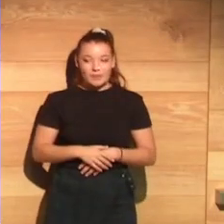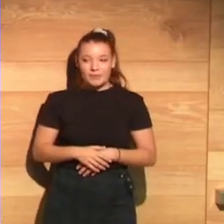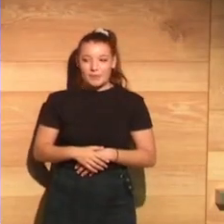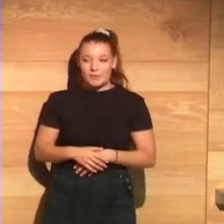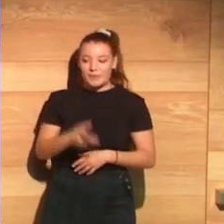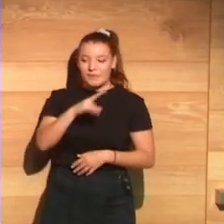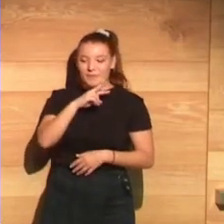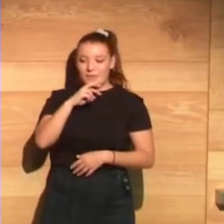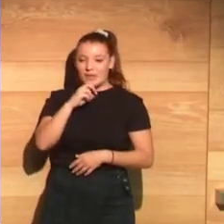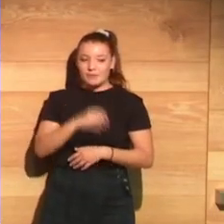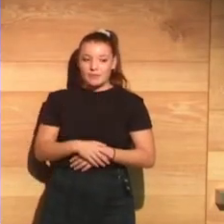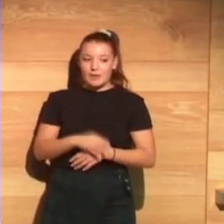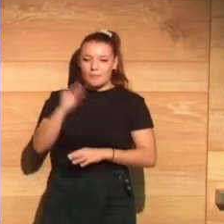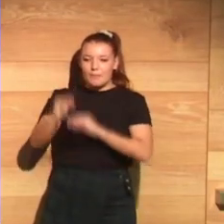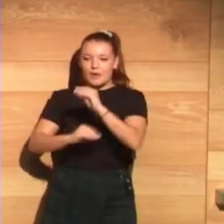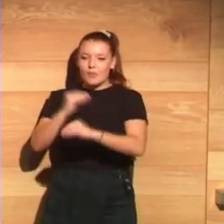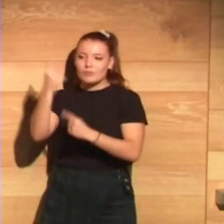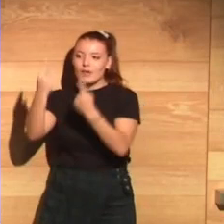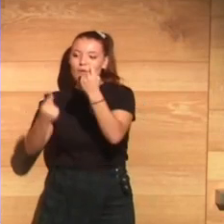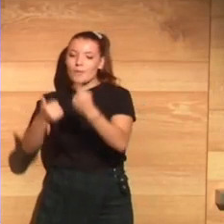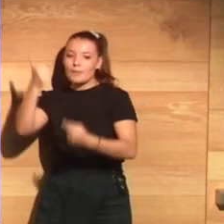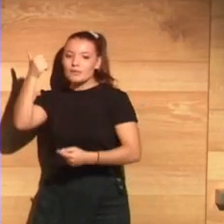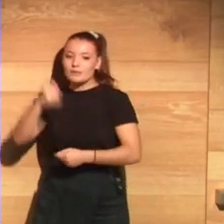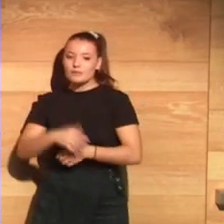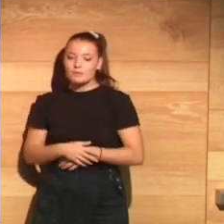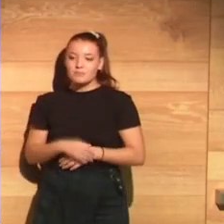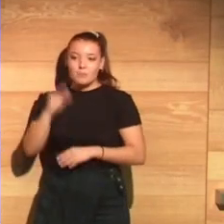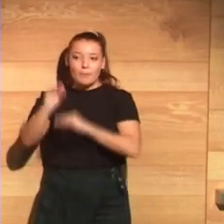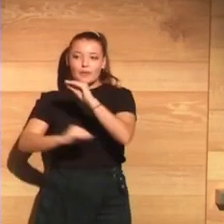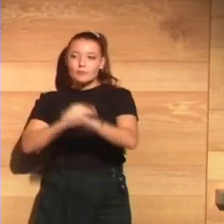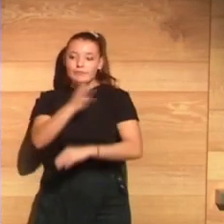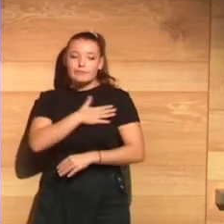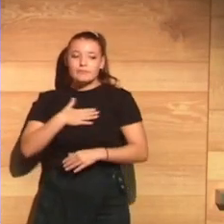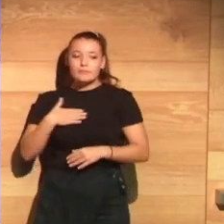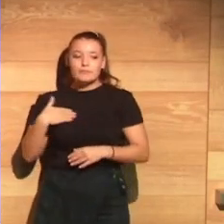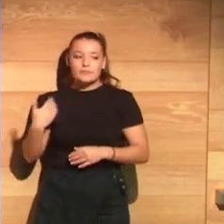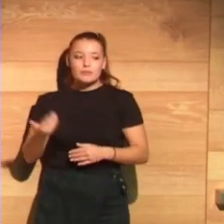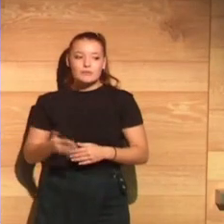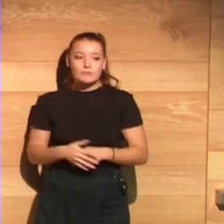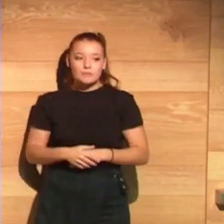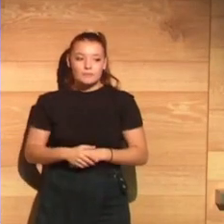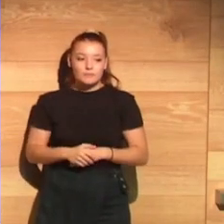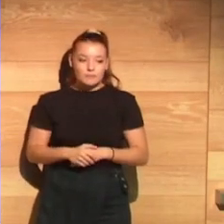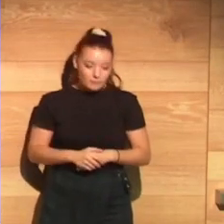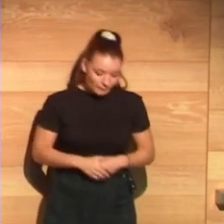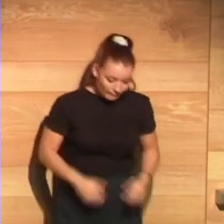ha sido corto, ¿no? Que me he enrollado. No, pero bueno. Pero ha merecido la pena, te lo voy a decir. No sé si hay alguna pregunta